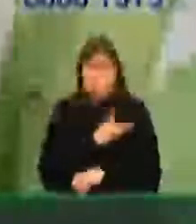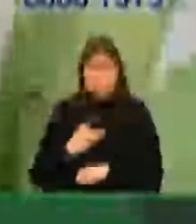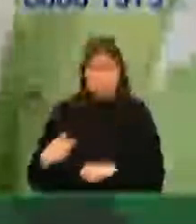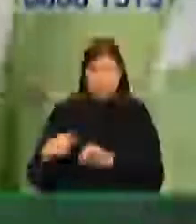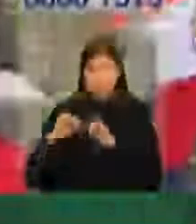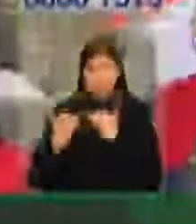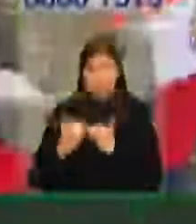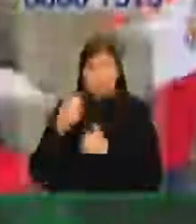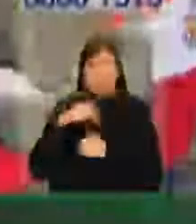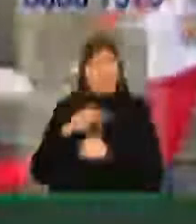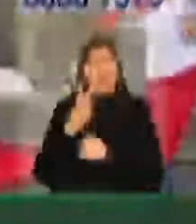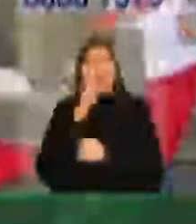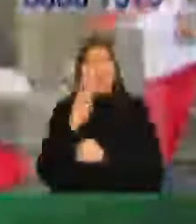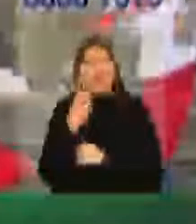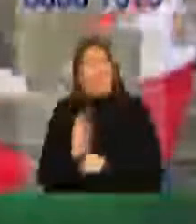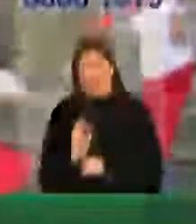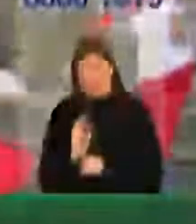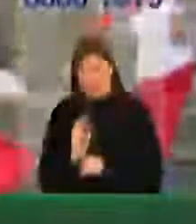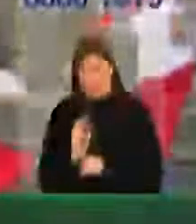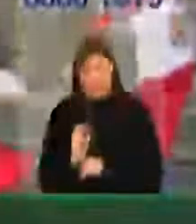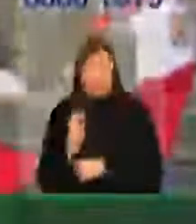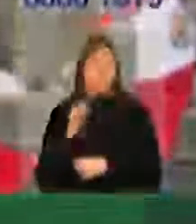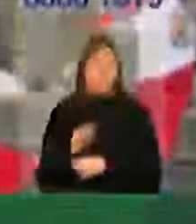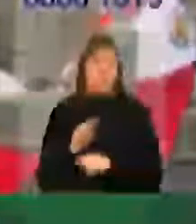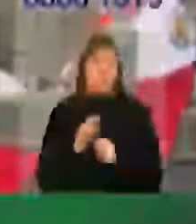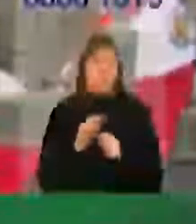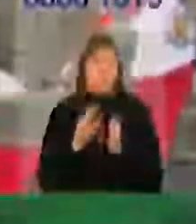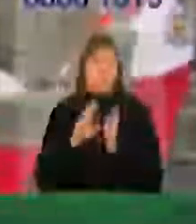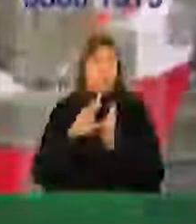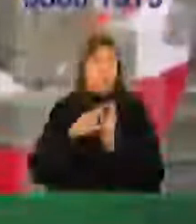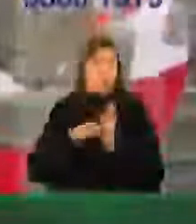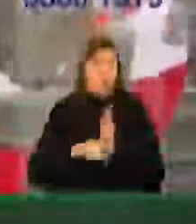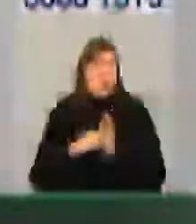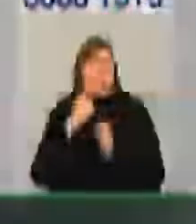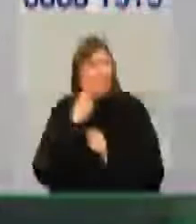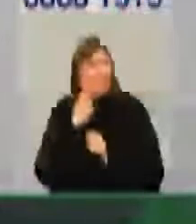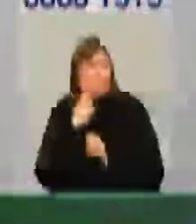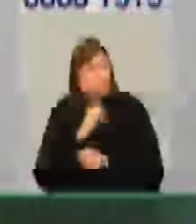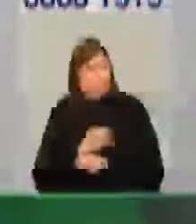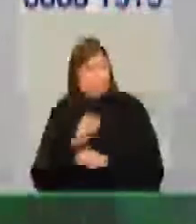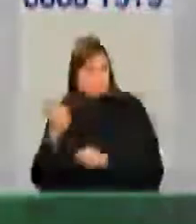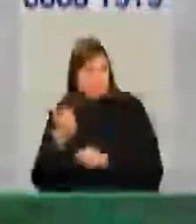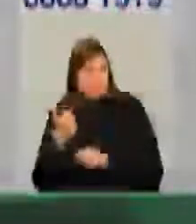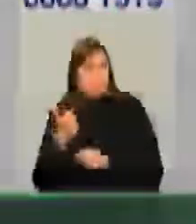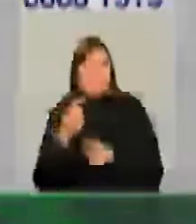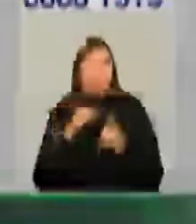2020 y vivía en tensión desde la segunda vuelta electoral debido a la demora en conocerse oficialmente al vencedor. Fujimori había presentado numerosas